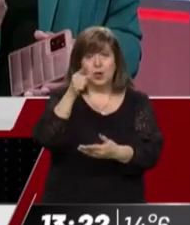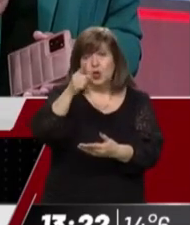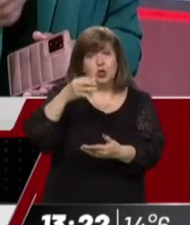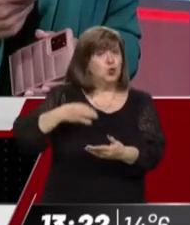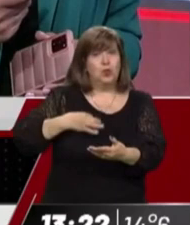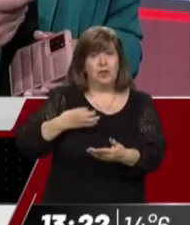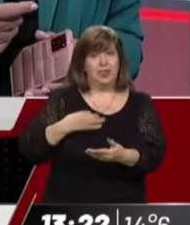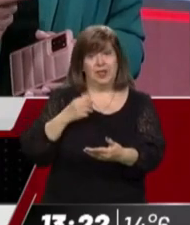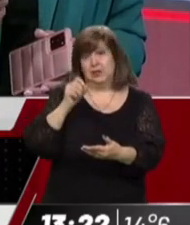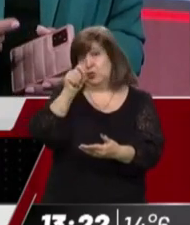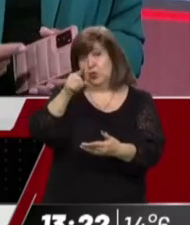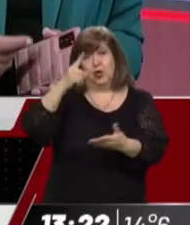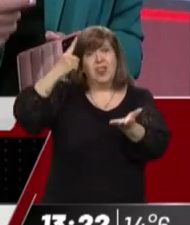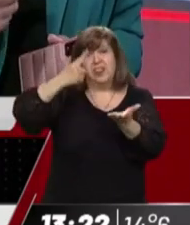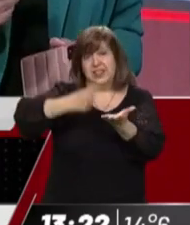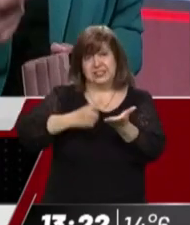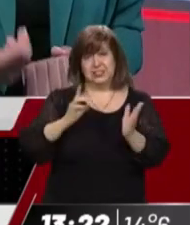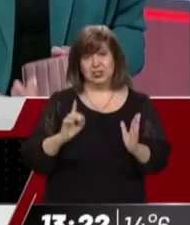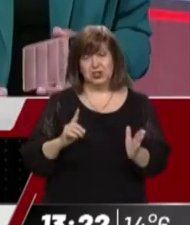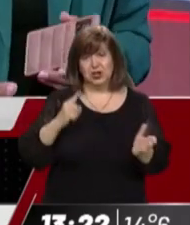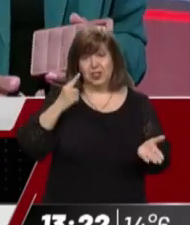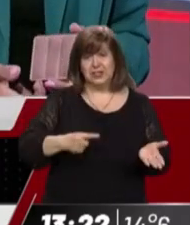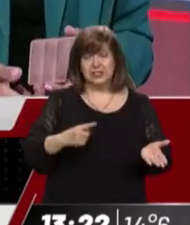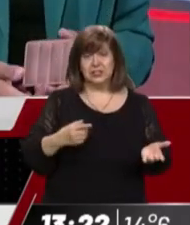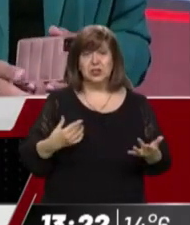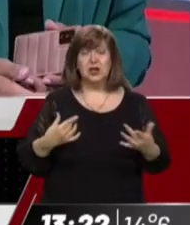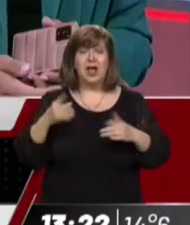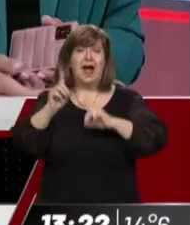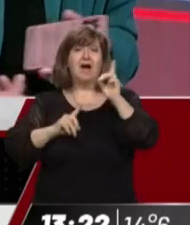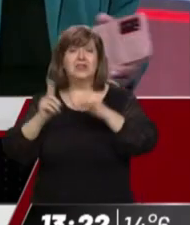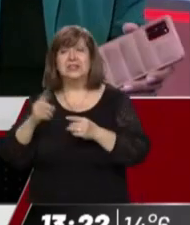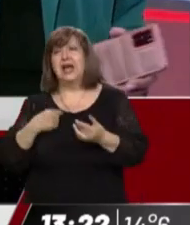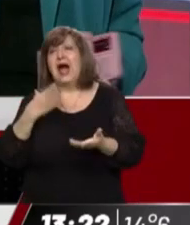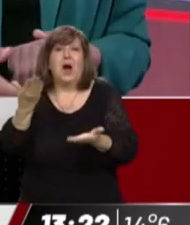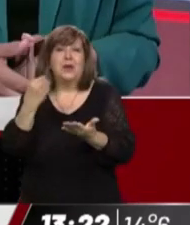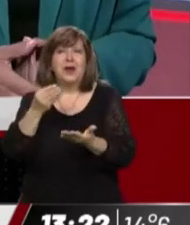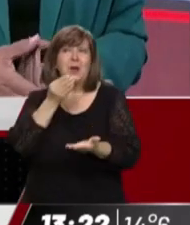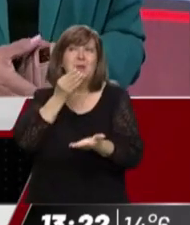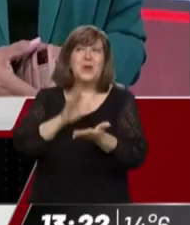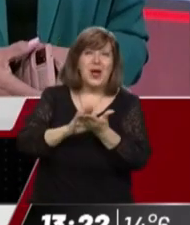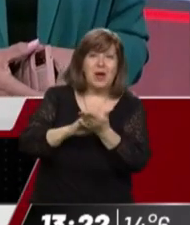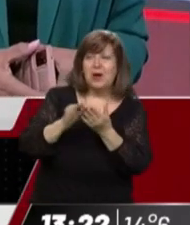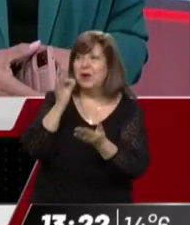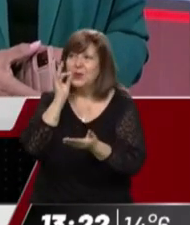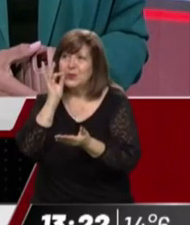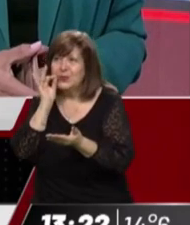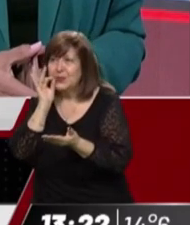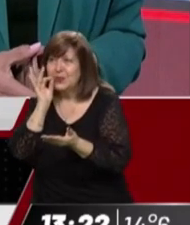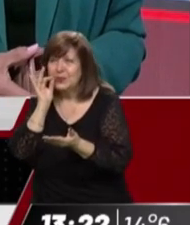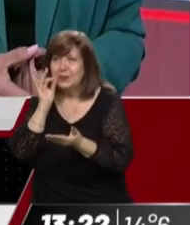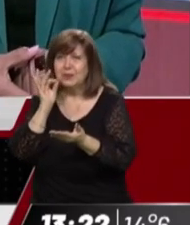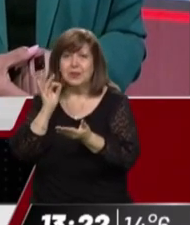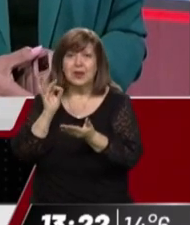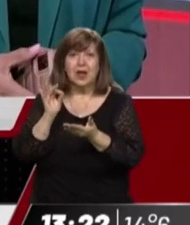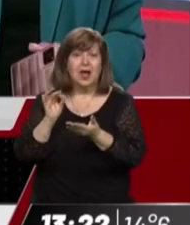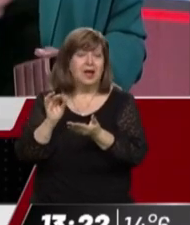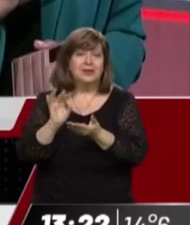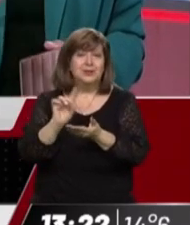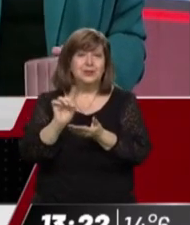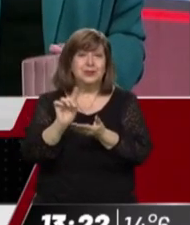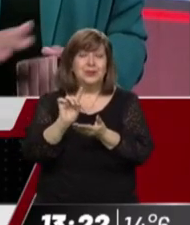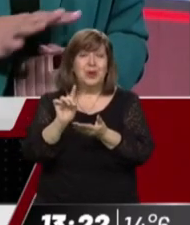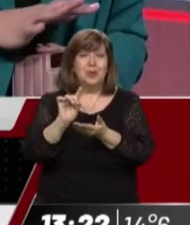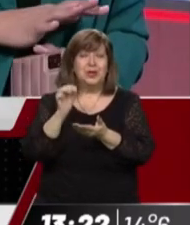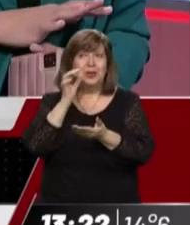vida lo tenés vos. Y si en el momento decís, bueno, ay, lo pruebo porque, y no, porque la verdad que puede ser que en un momento no lo manejes, y cuando